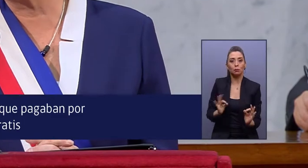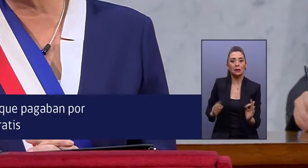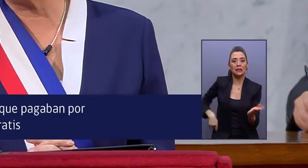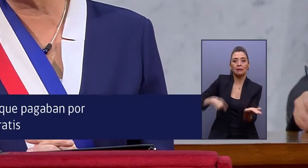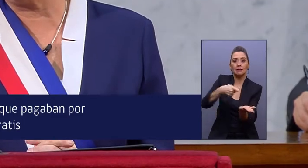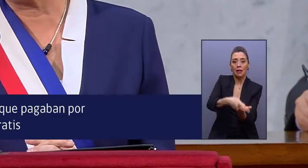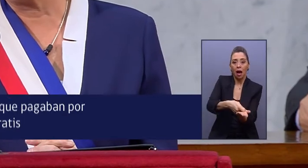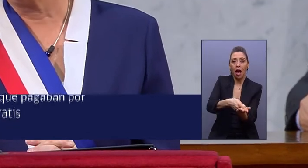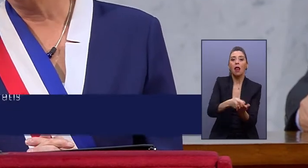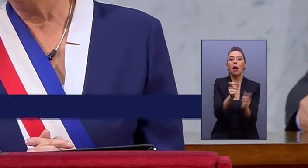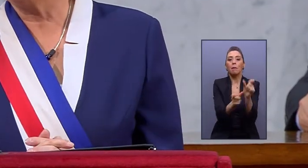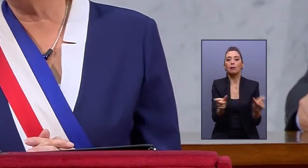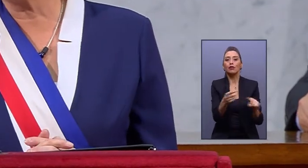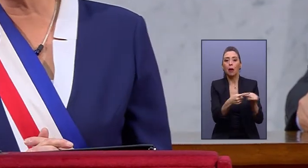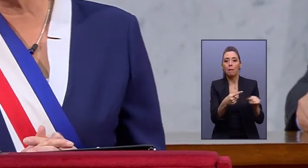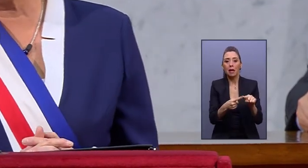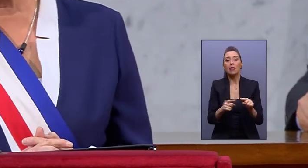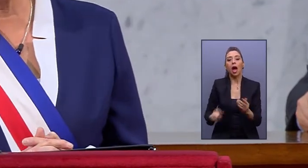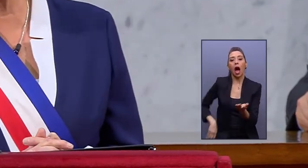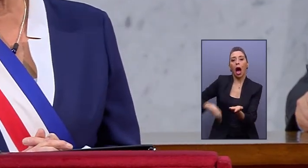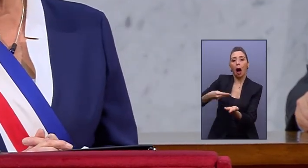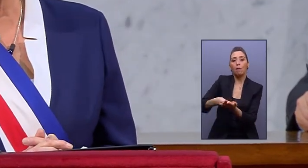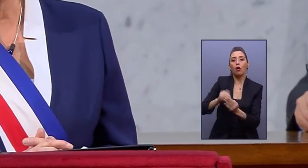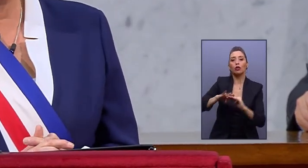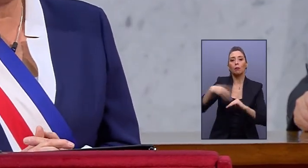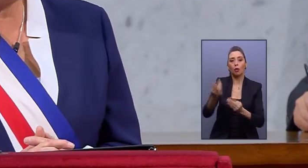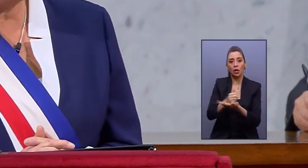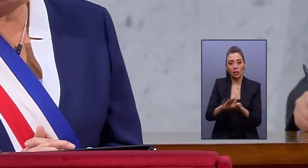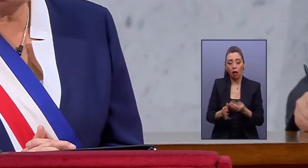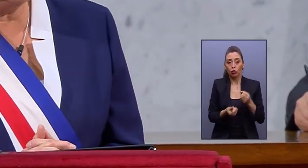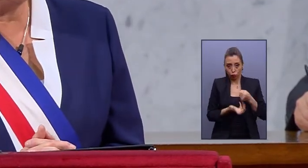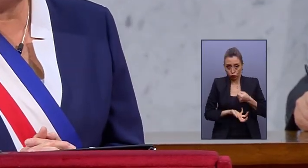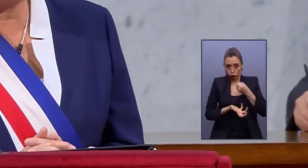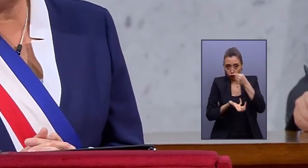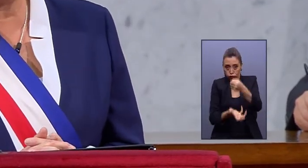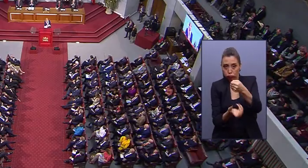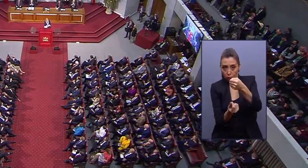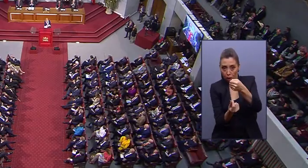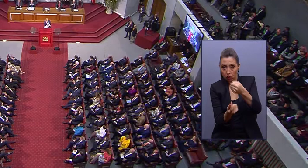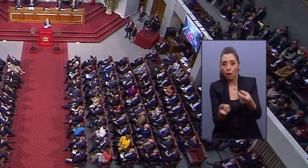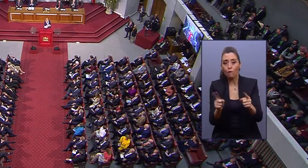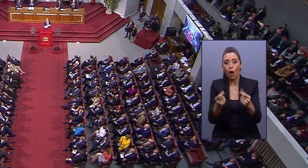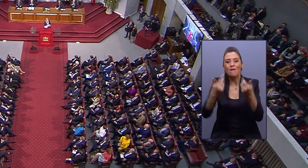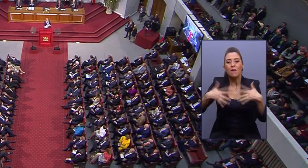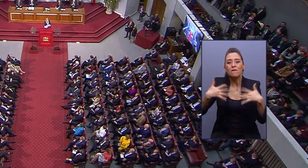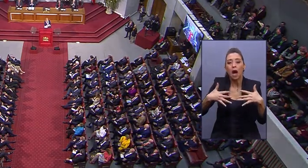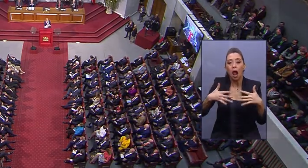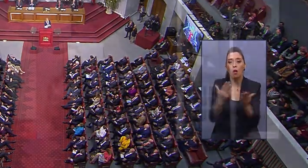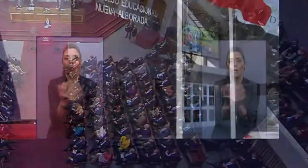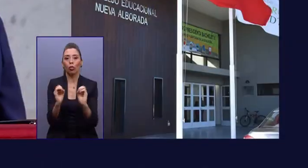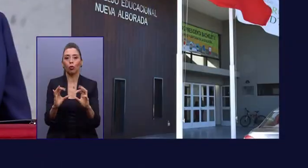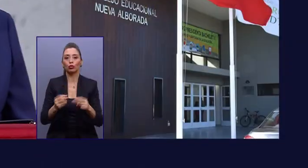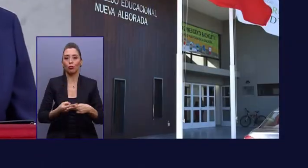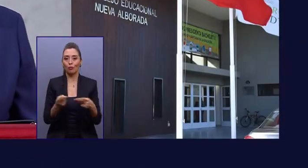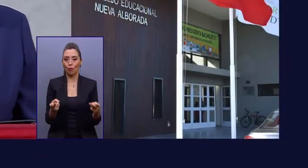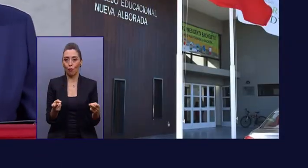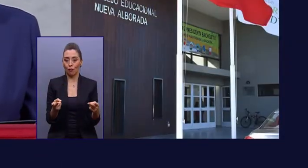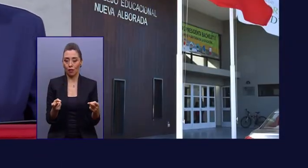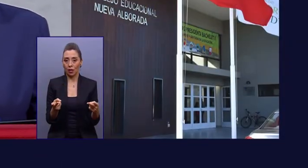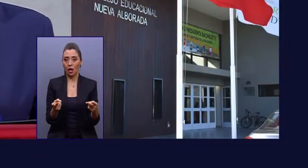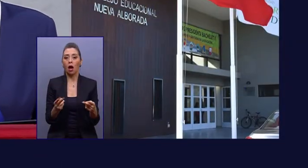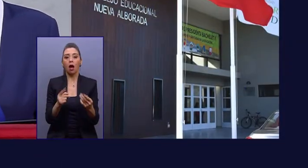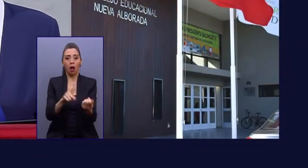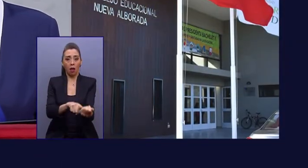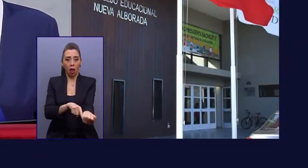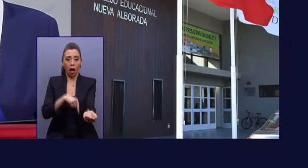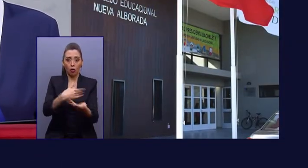el aporte por gratuidad. Y hemos concentrado recursos, especialmente en la revalorización de la educación pública, con un extenso plan